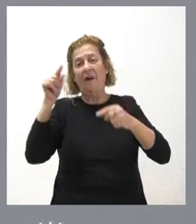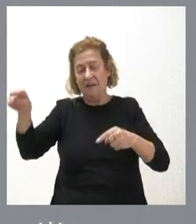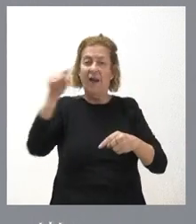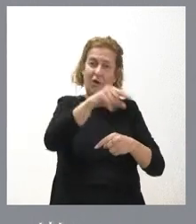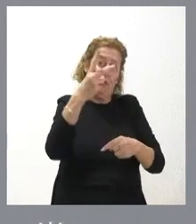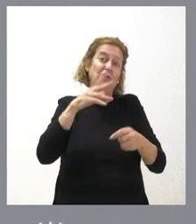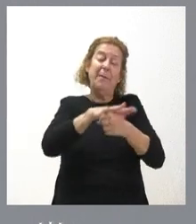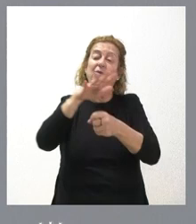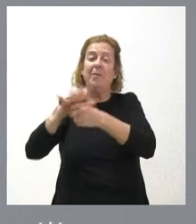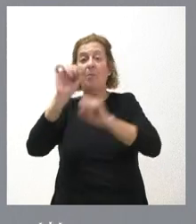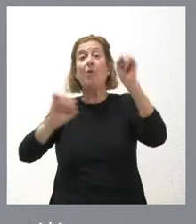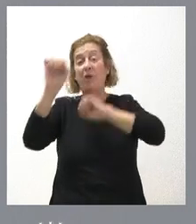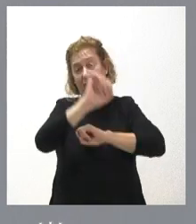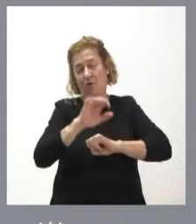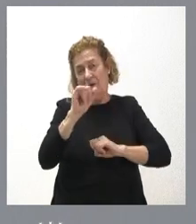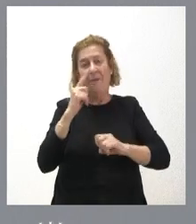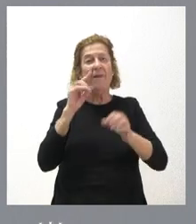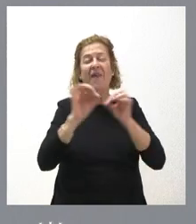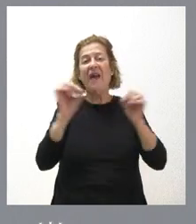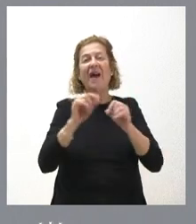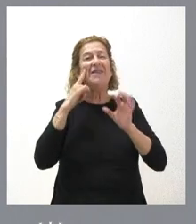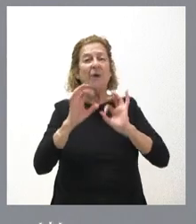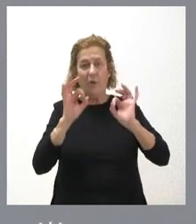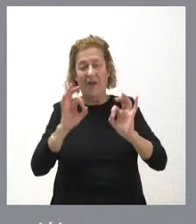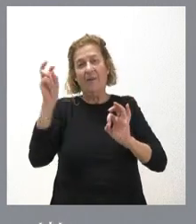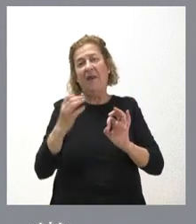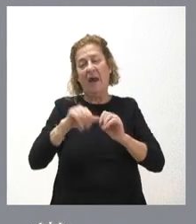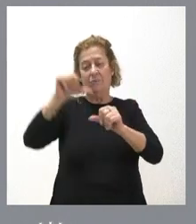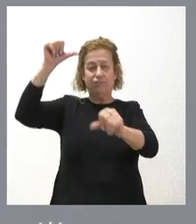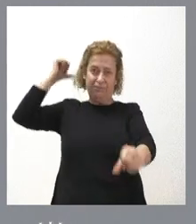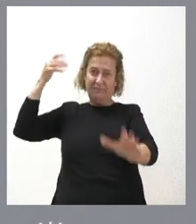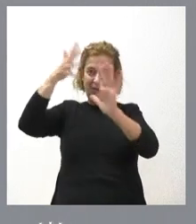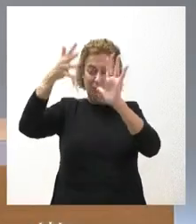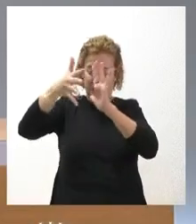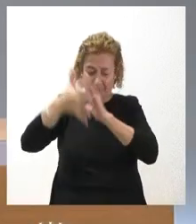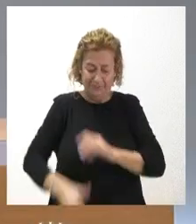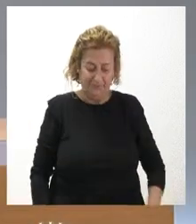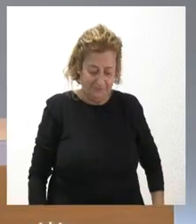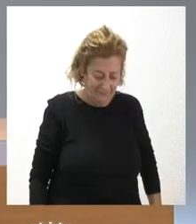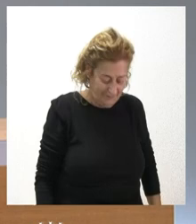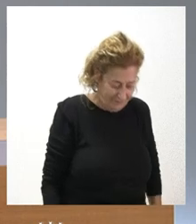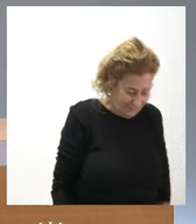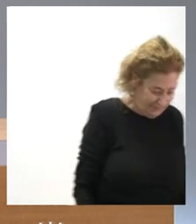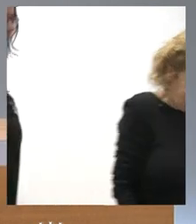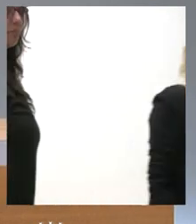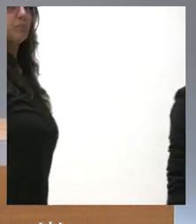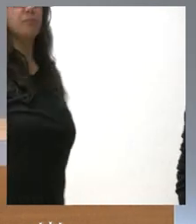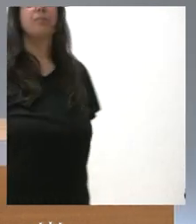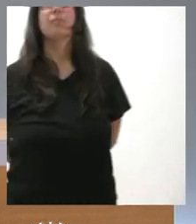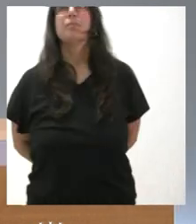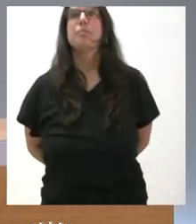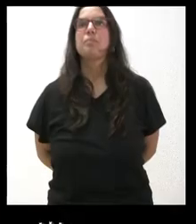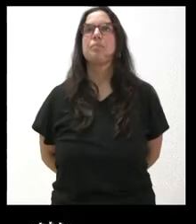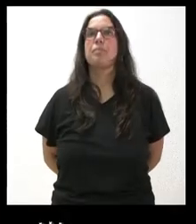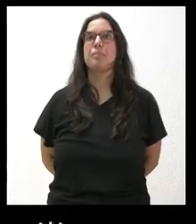el ámbito de protección y de medidas de seguridad que vienen recomendándose desde hace tiempo en todo el sistema público sobre la estación de autobuses de Valladolid esta